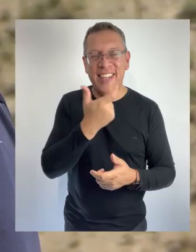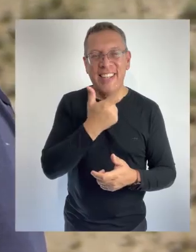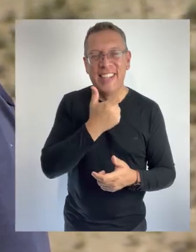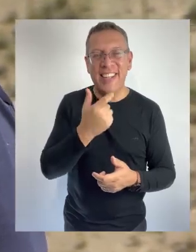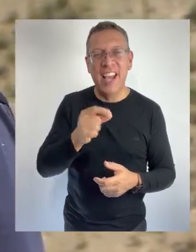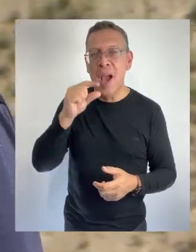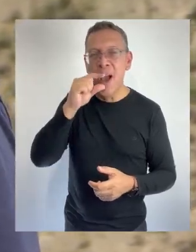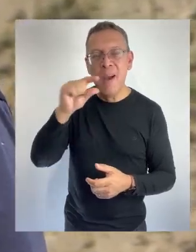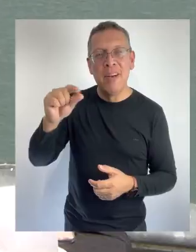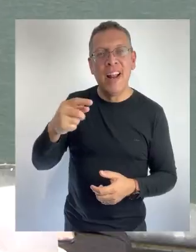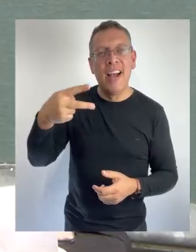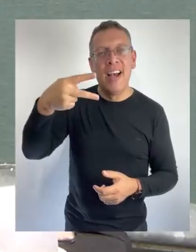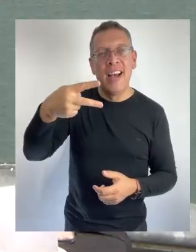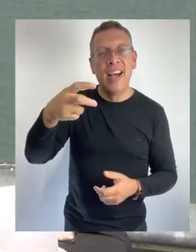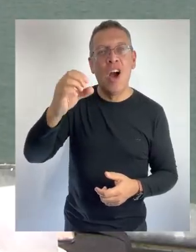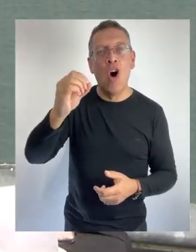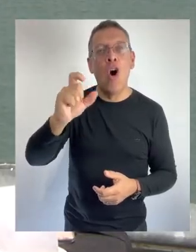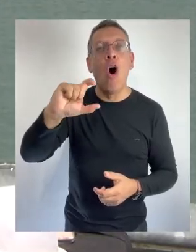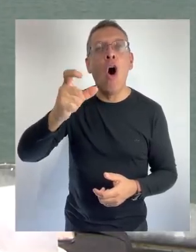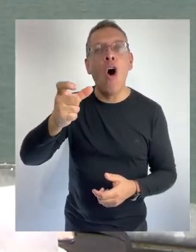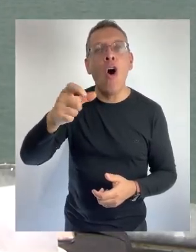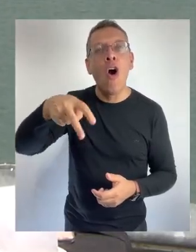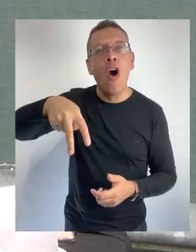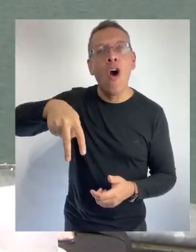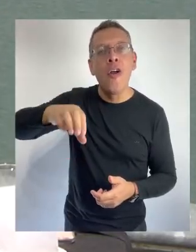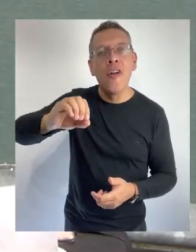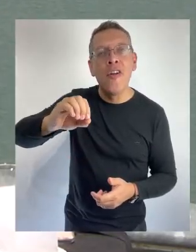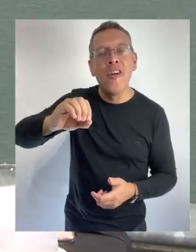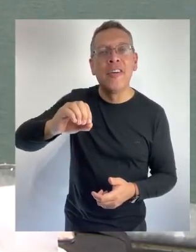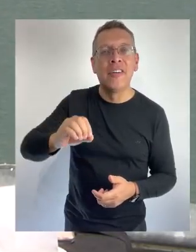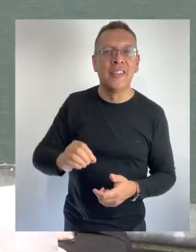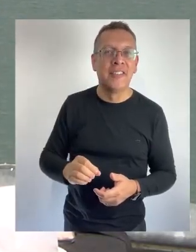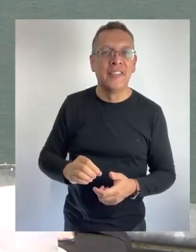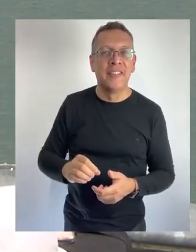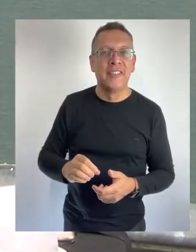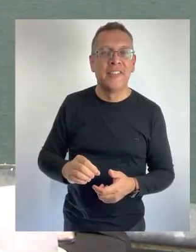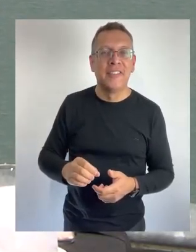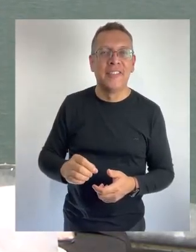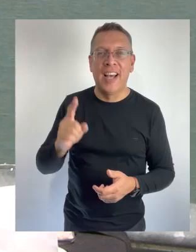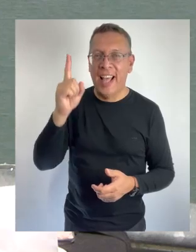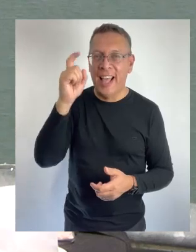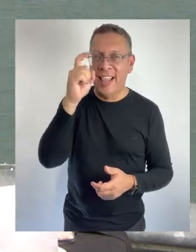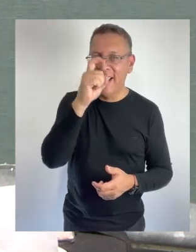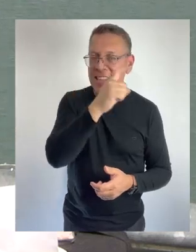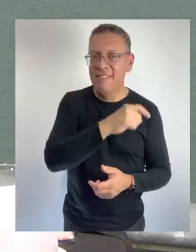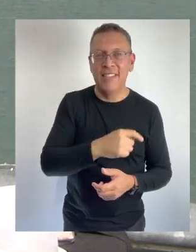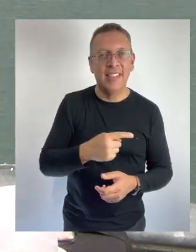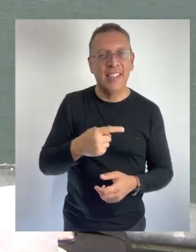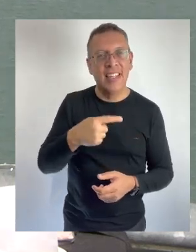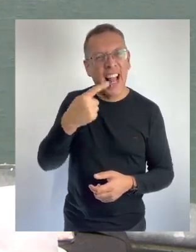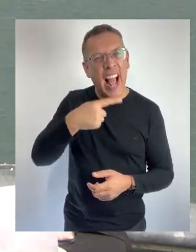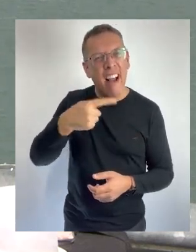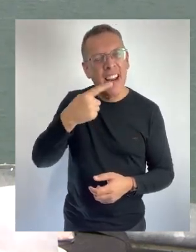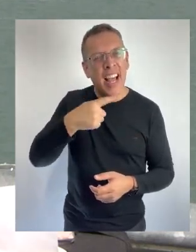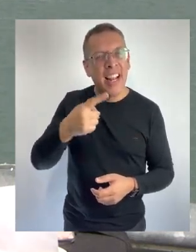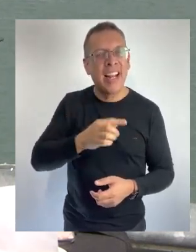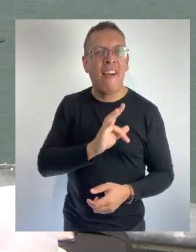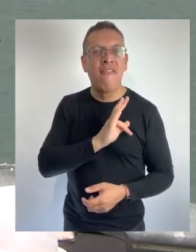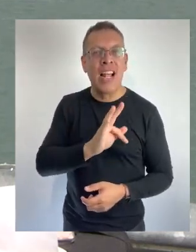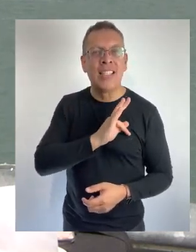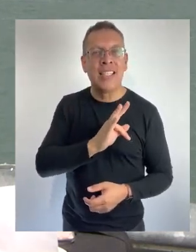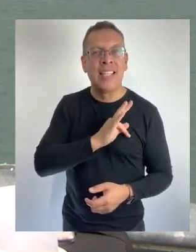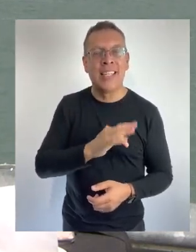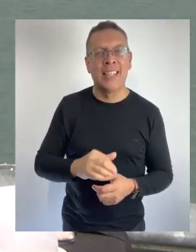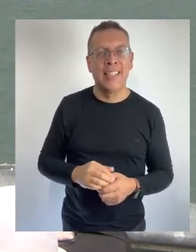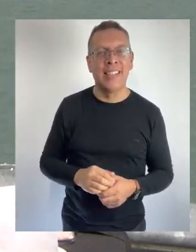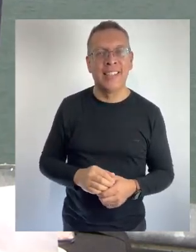Como un horno. Salió hace un horno. Sí, bueno, que 12 años y no, nunca pierdo el acento francés. No, sí. Igual que los chinos cuando vamos aquí a Mendoza, ¿no?